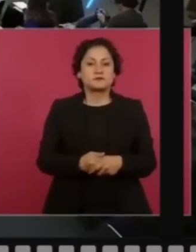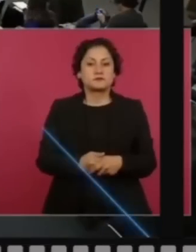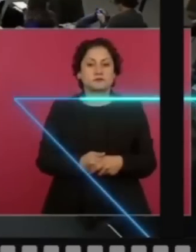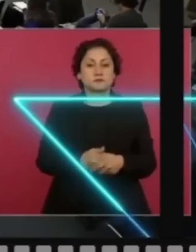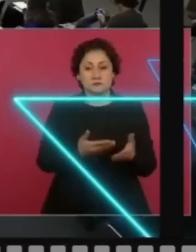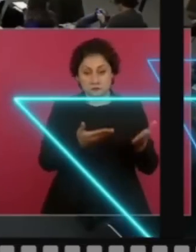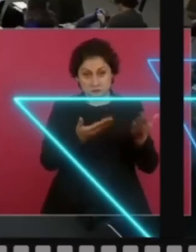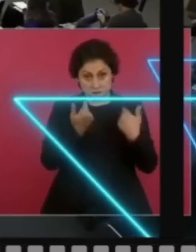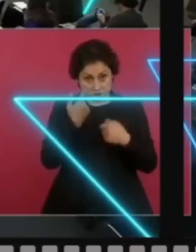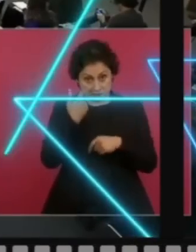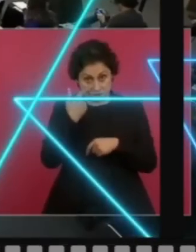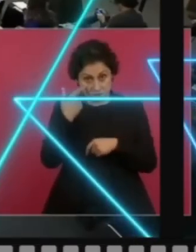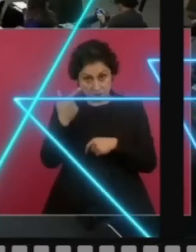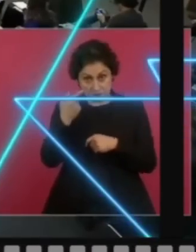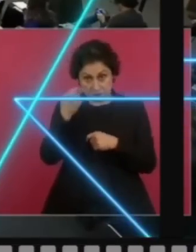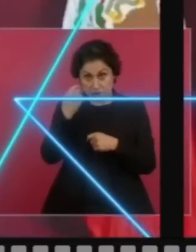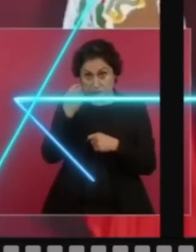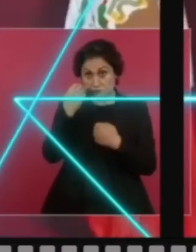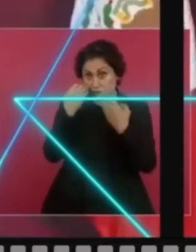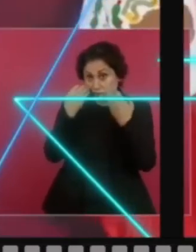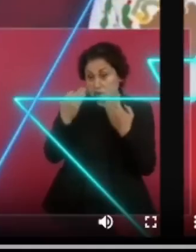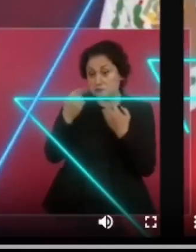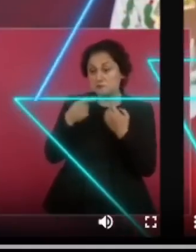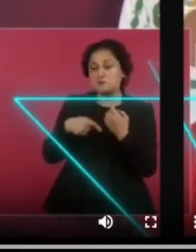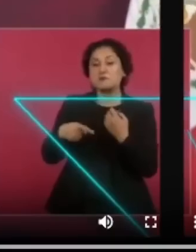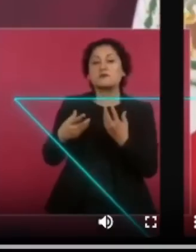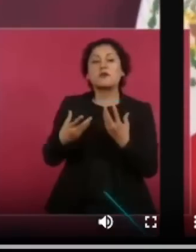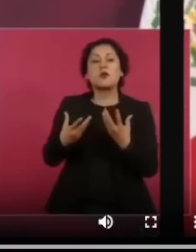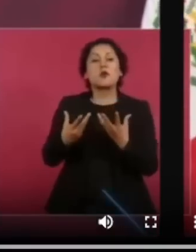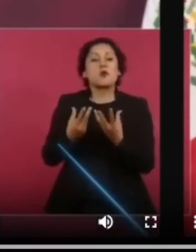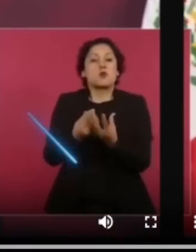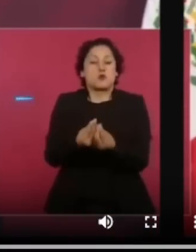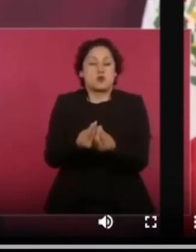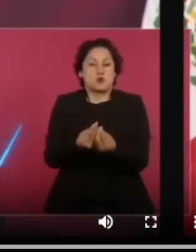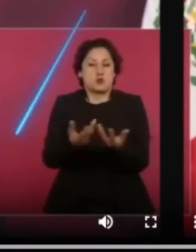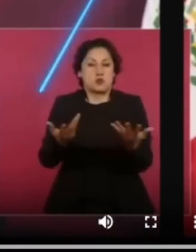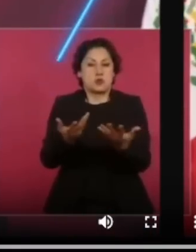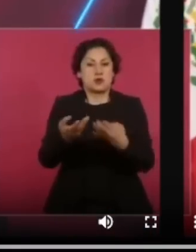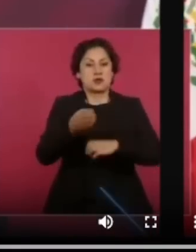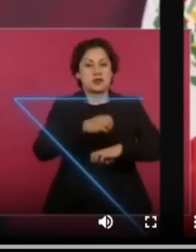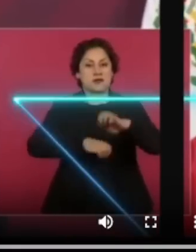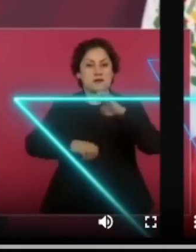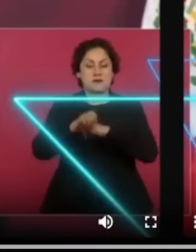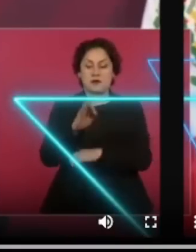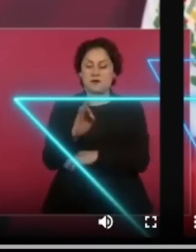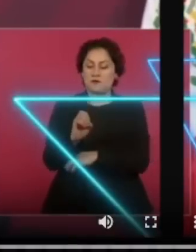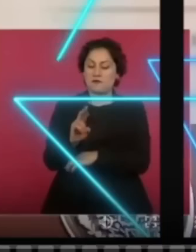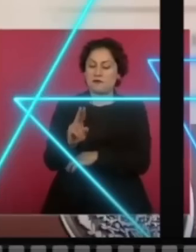instalación que estamos haciendo de manera conjunta una empresa fortress